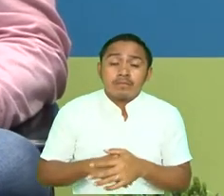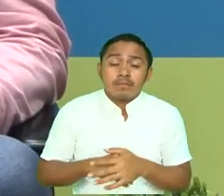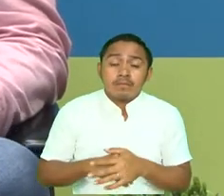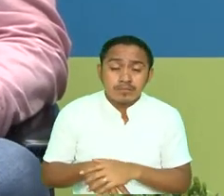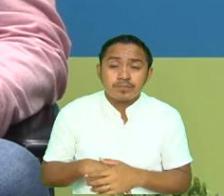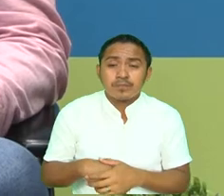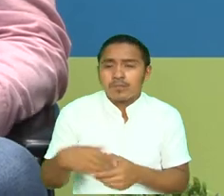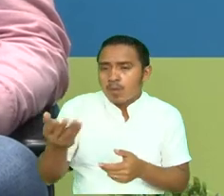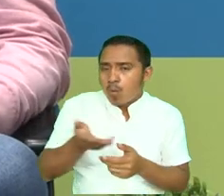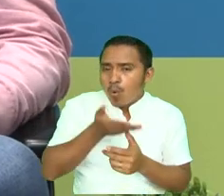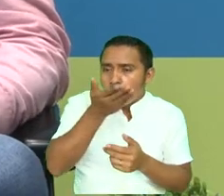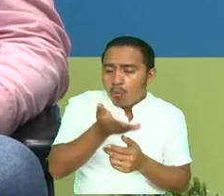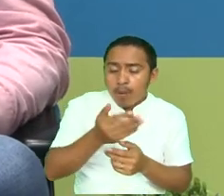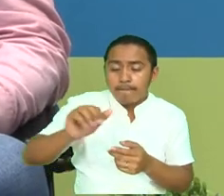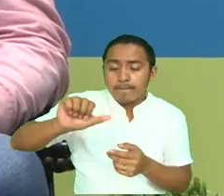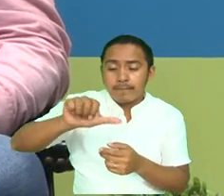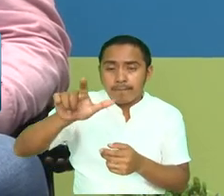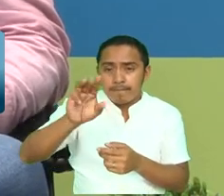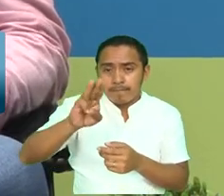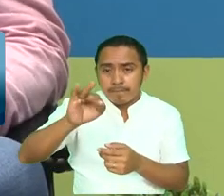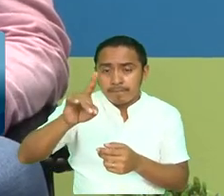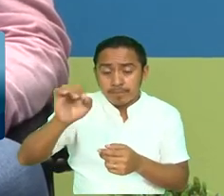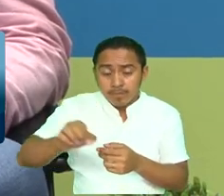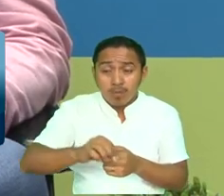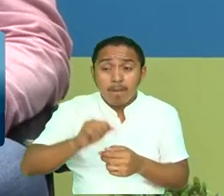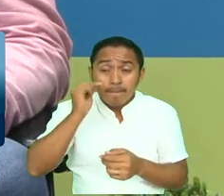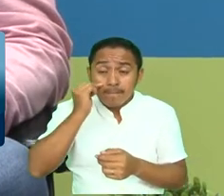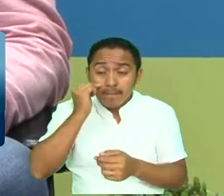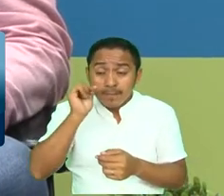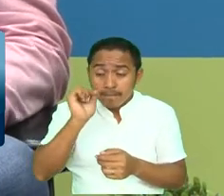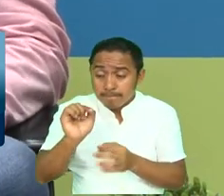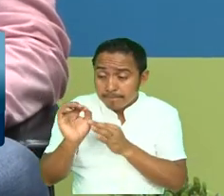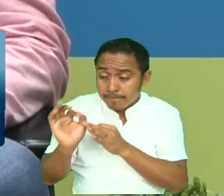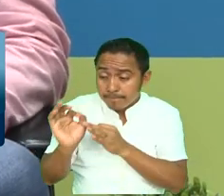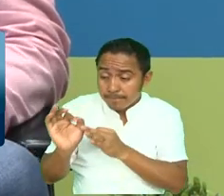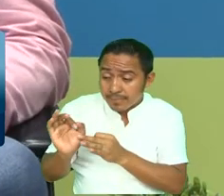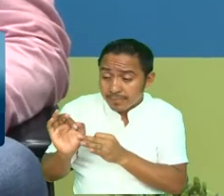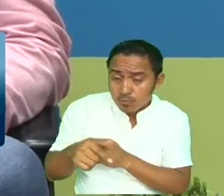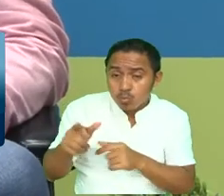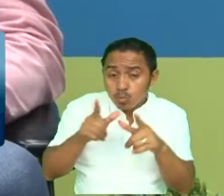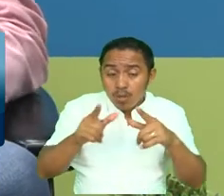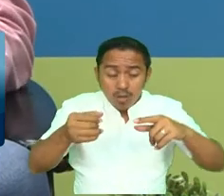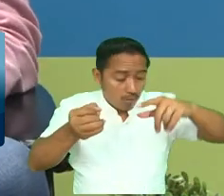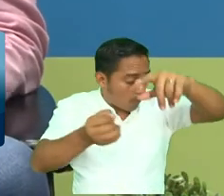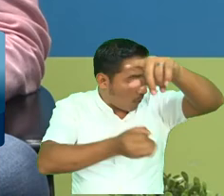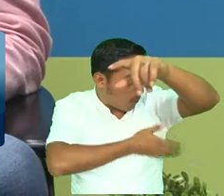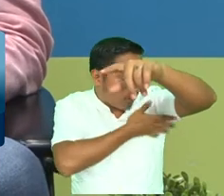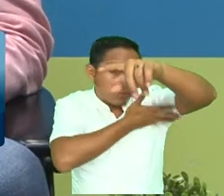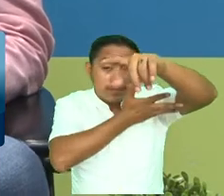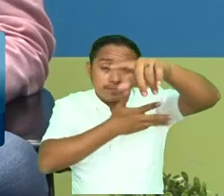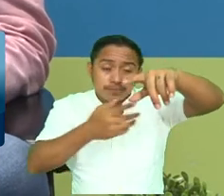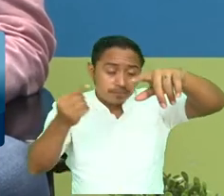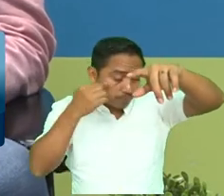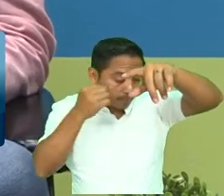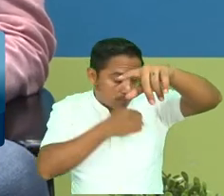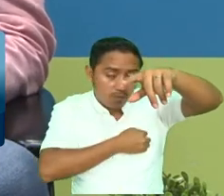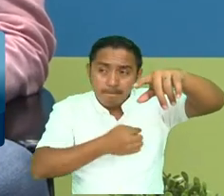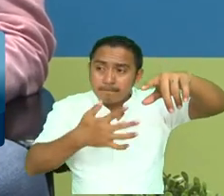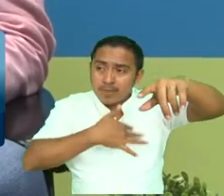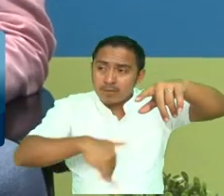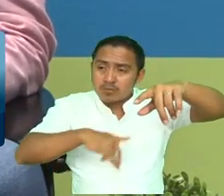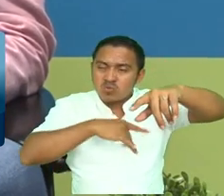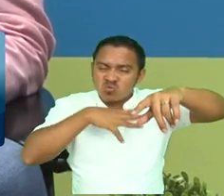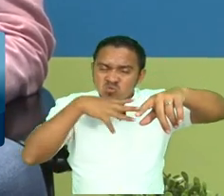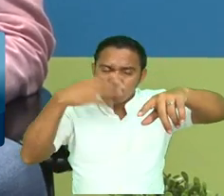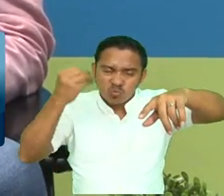polvo a base de almidón de maíz, donde se mira exactamente la área. Entonces la área con sudoración agarra un color